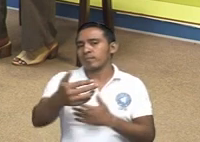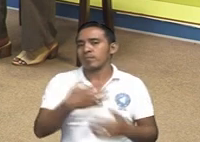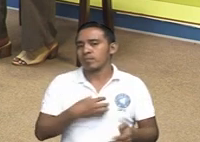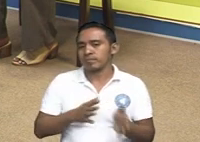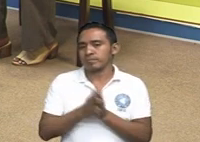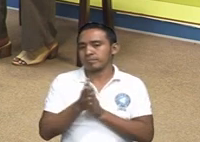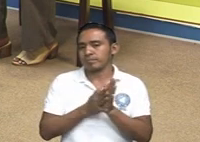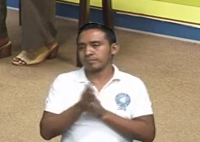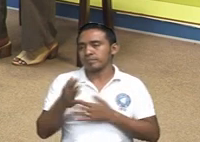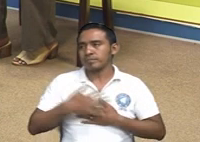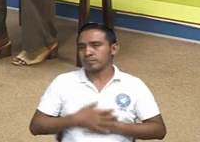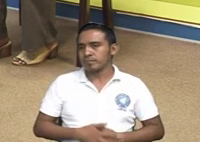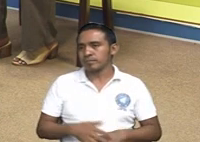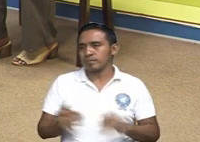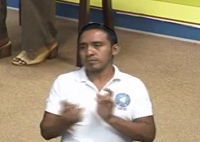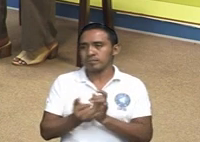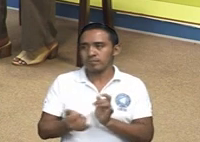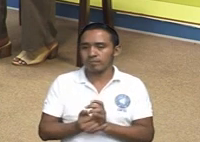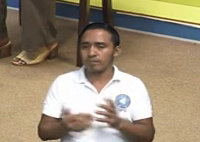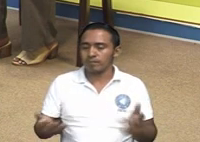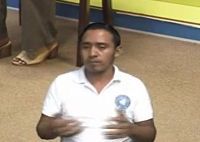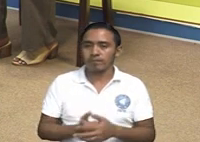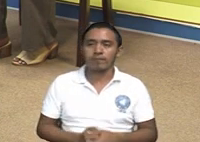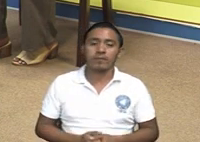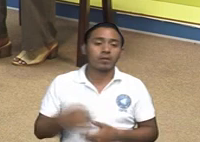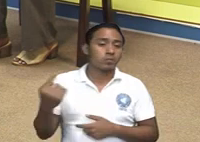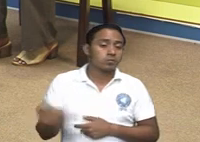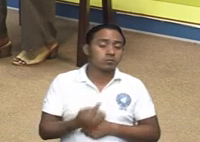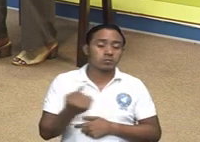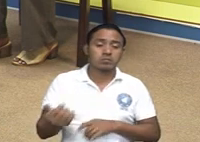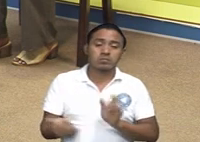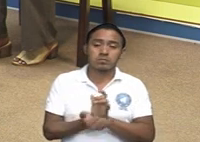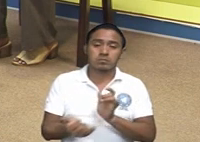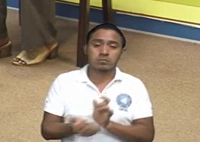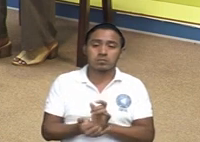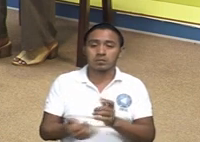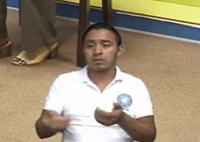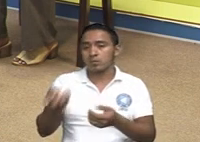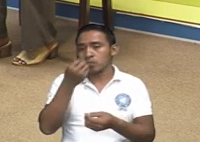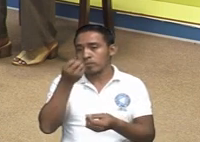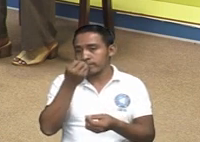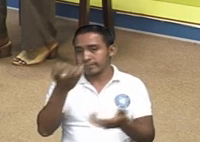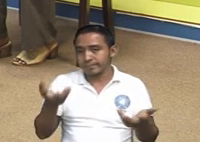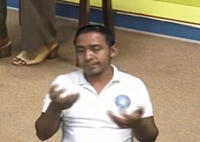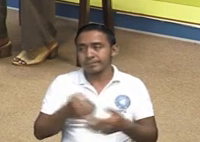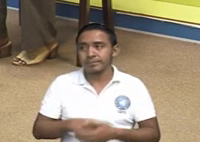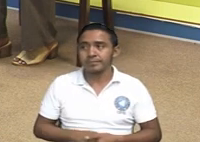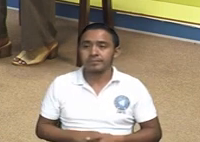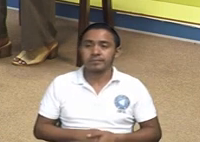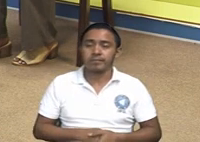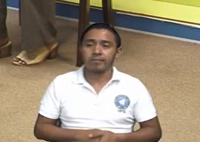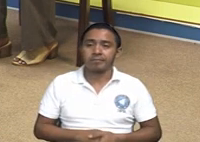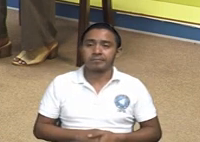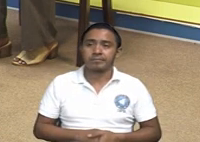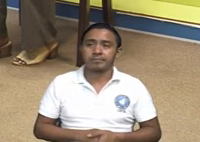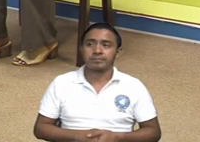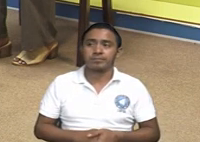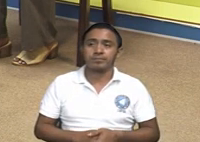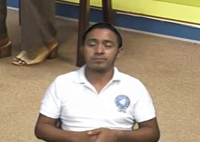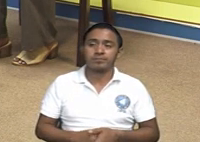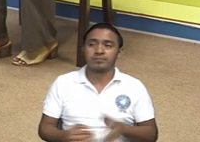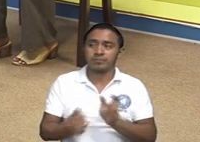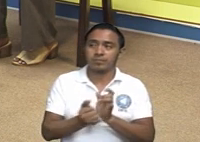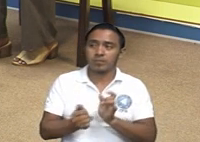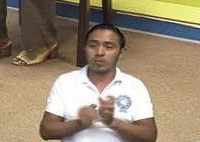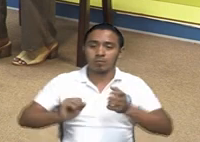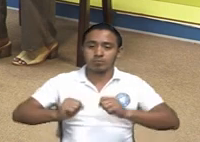placer también, ¿verdad? Entonces, y no solo eso, también se habla de la comida. Como queremos que los pollos